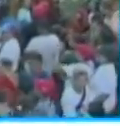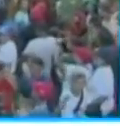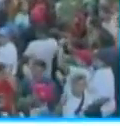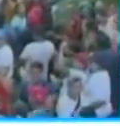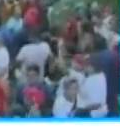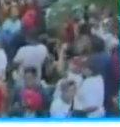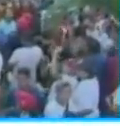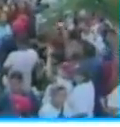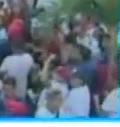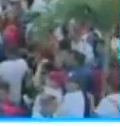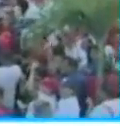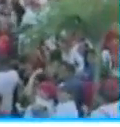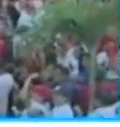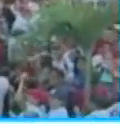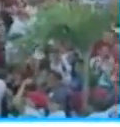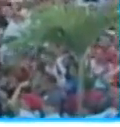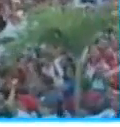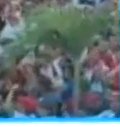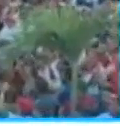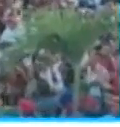Gracias.